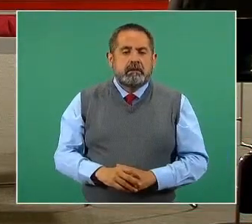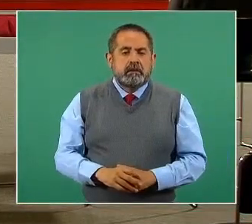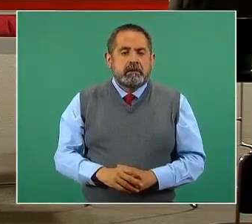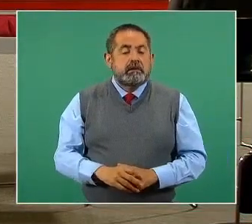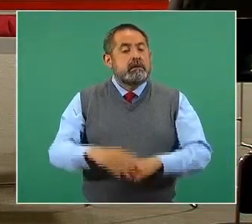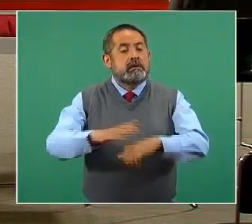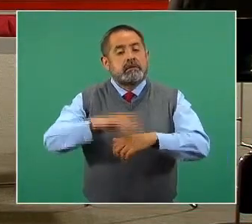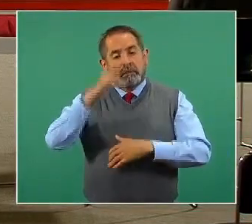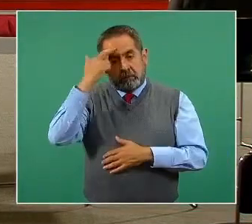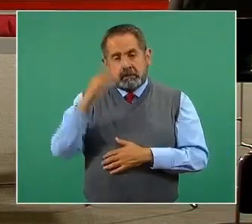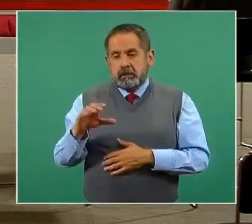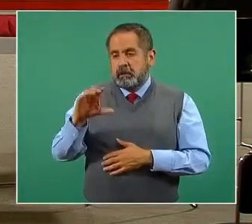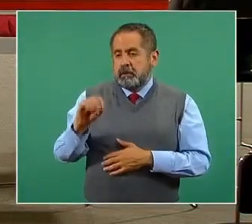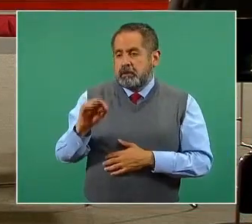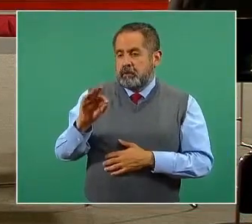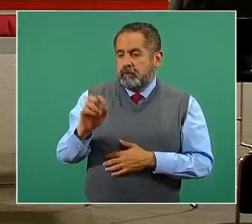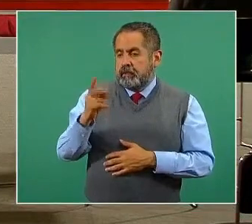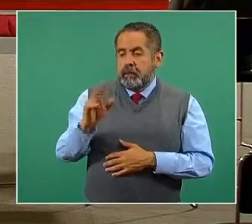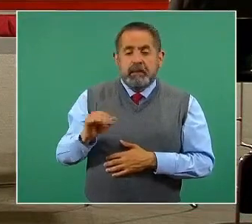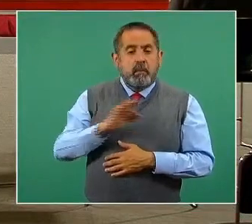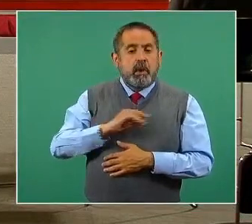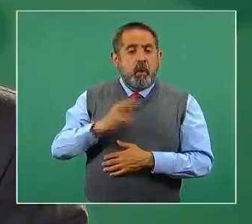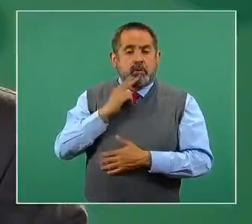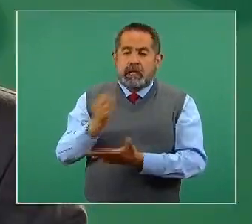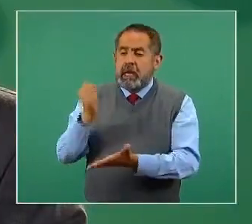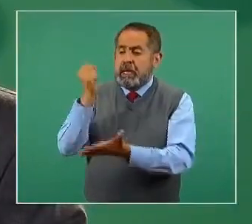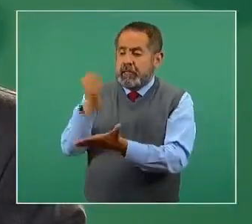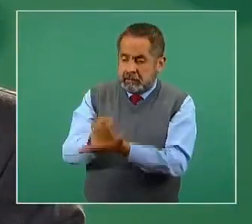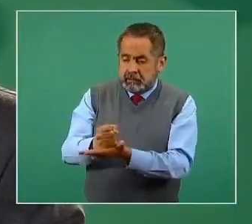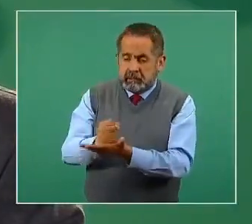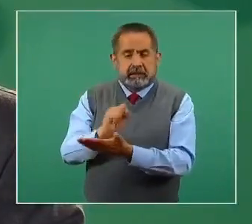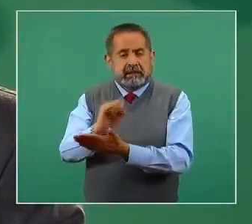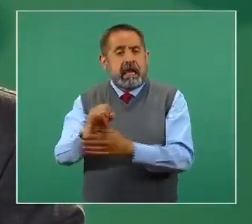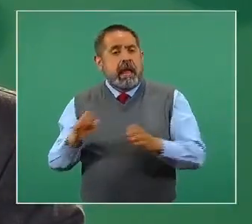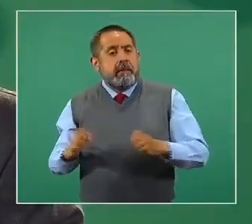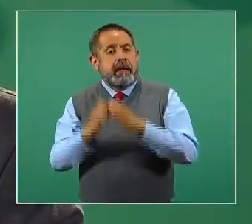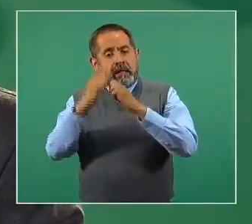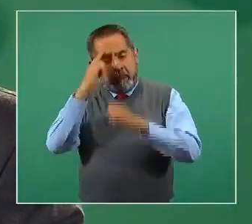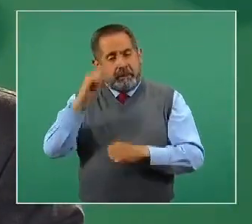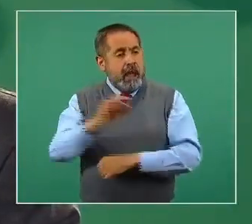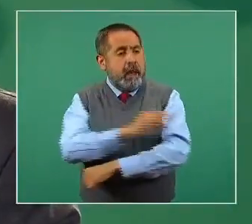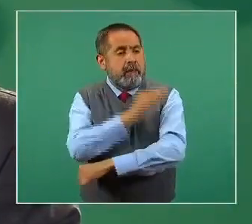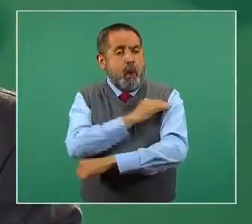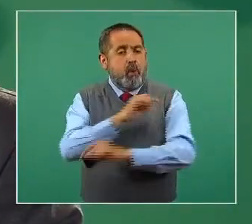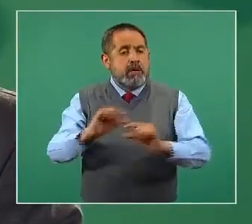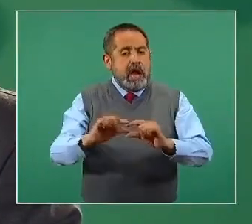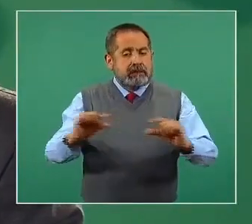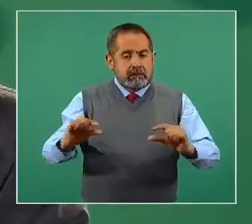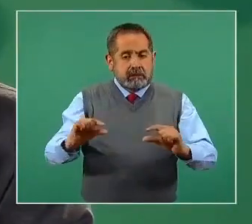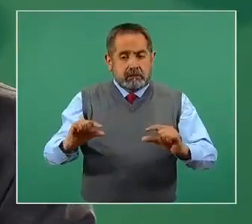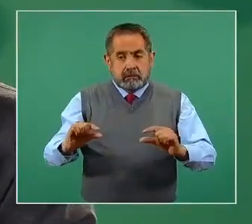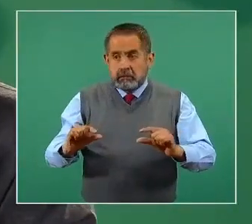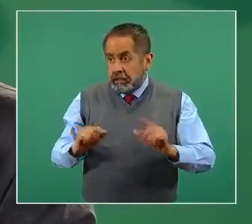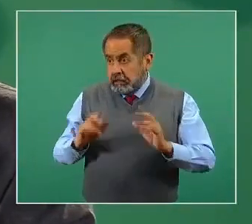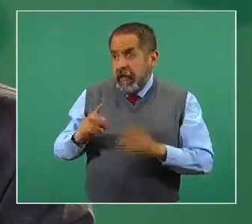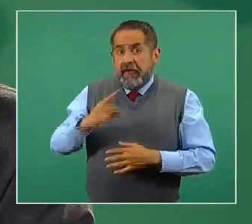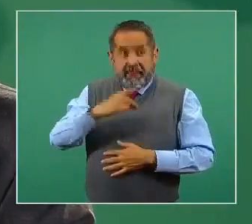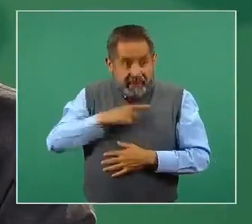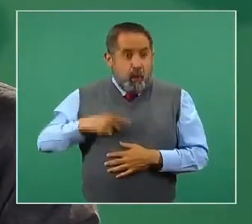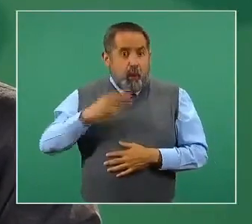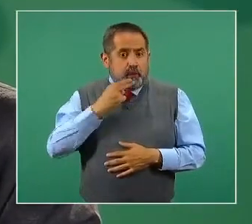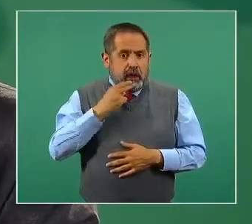Recuerden que COFEPRIS puede autorizar el uso de emergencias de vacunas y eso no implica que se tienen que